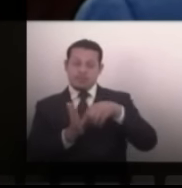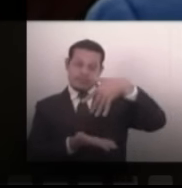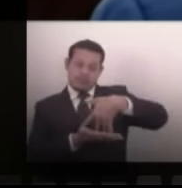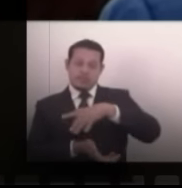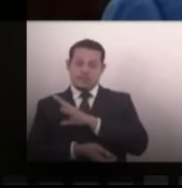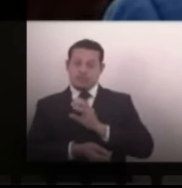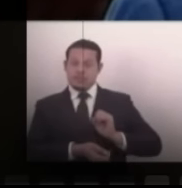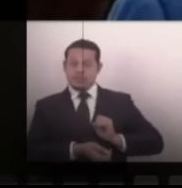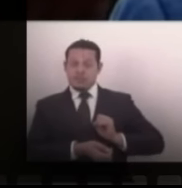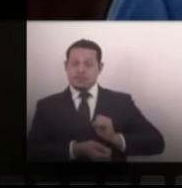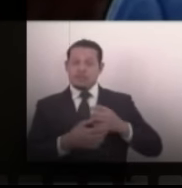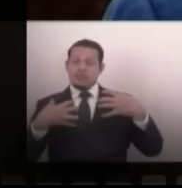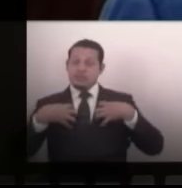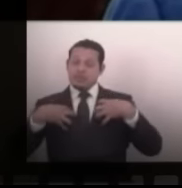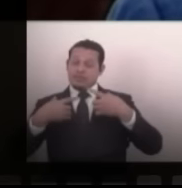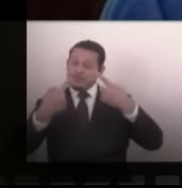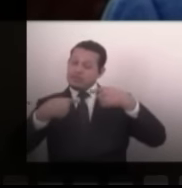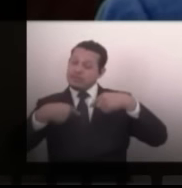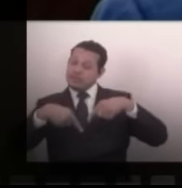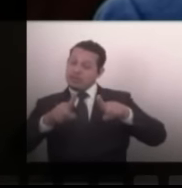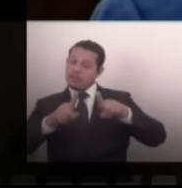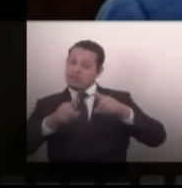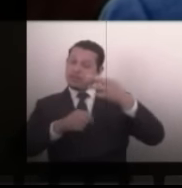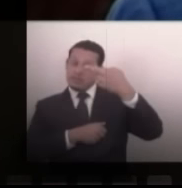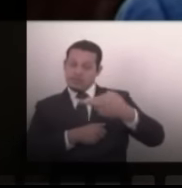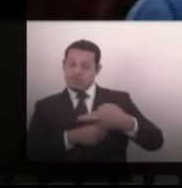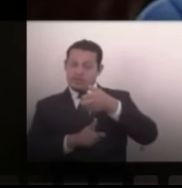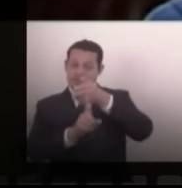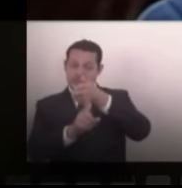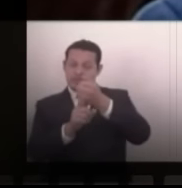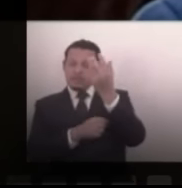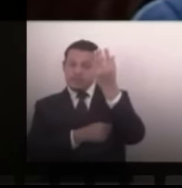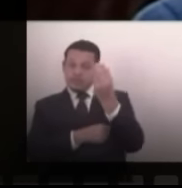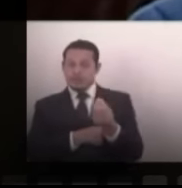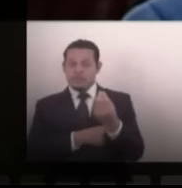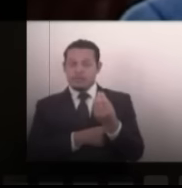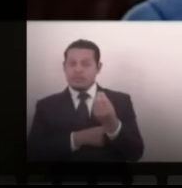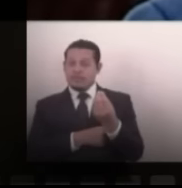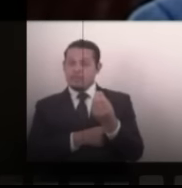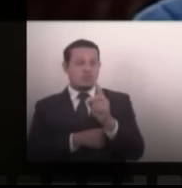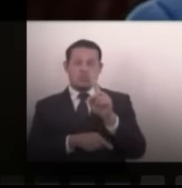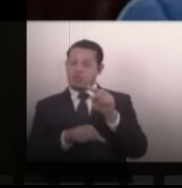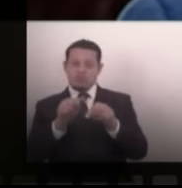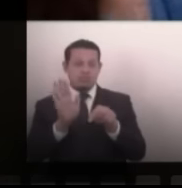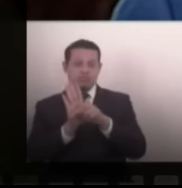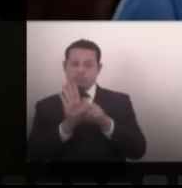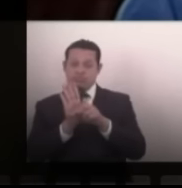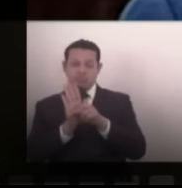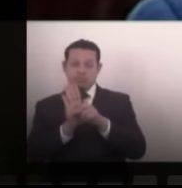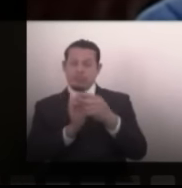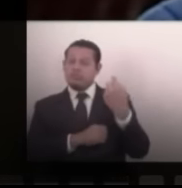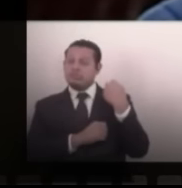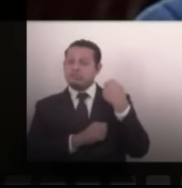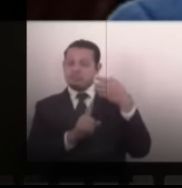salvadoreños que son los que viven constantemente esta realidad día a día tampoco lo pueden hacer o pueden